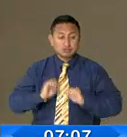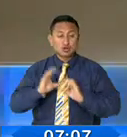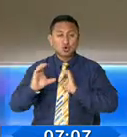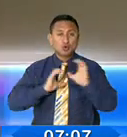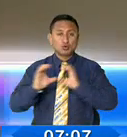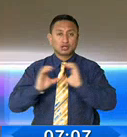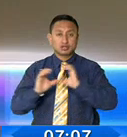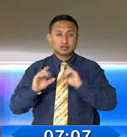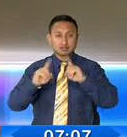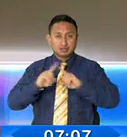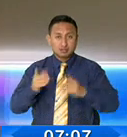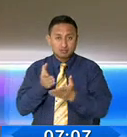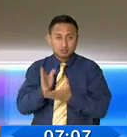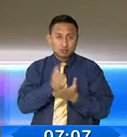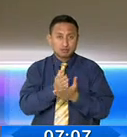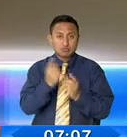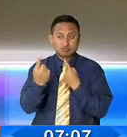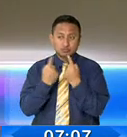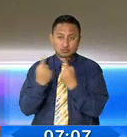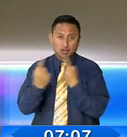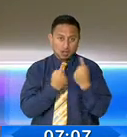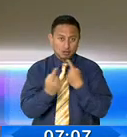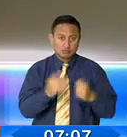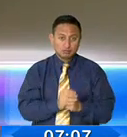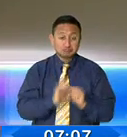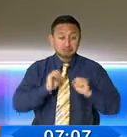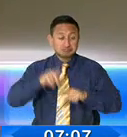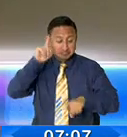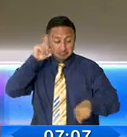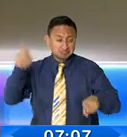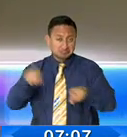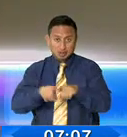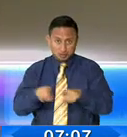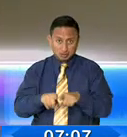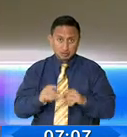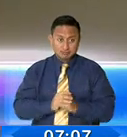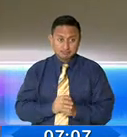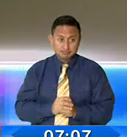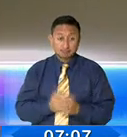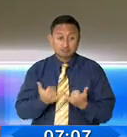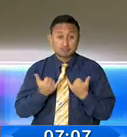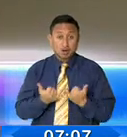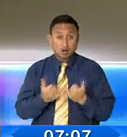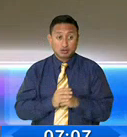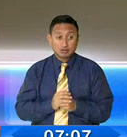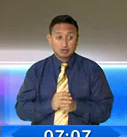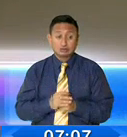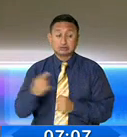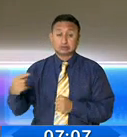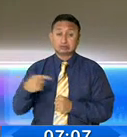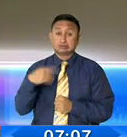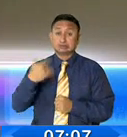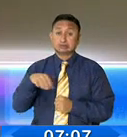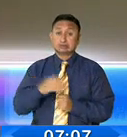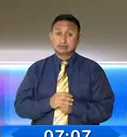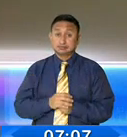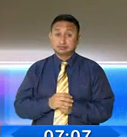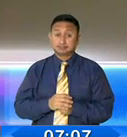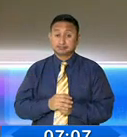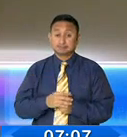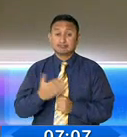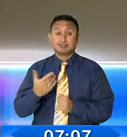comunicación, diálogo, llegar a acuerdos, porque se juega la gobernabilidad. Usted sabe que tenemos una mayoría